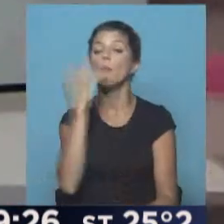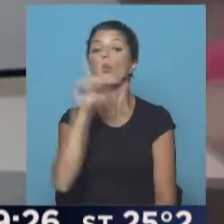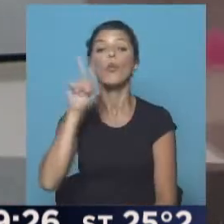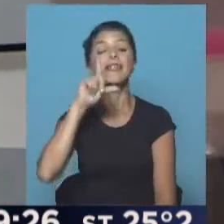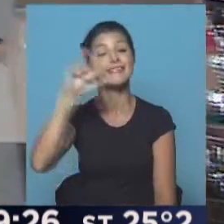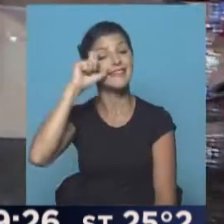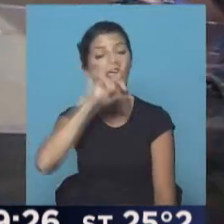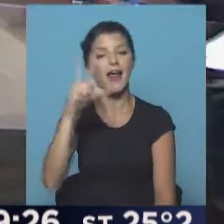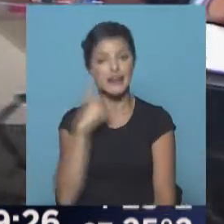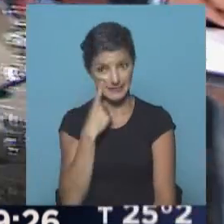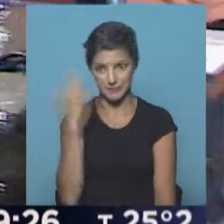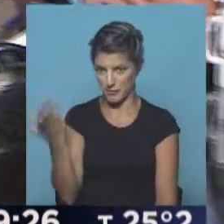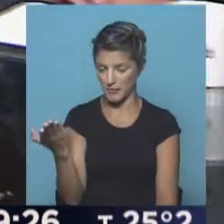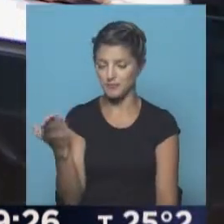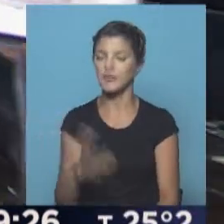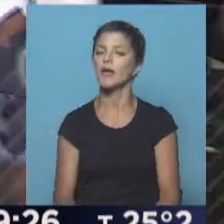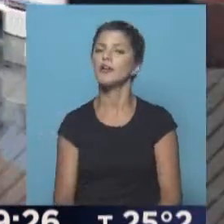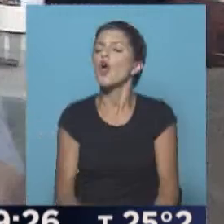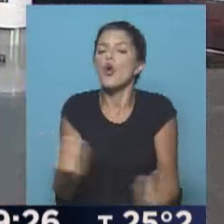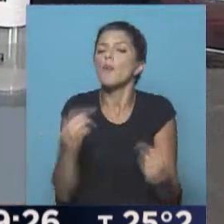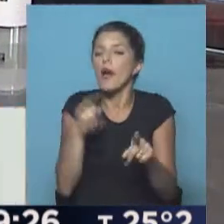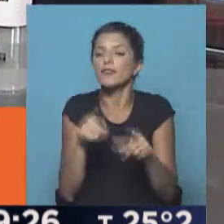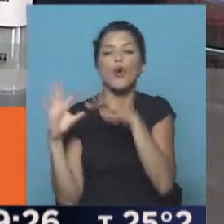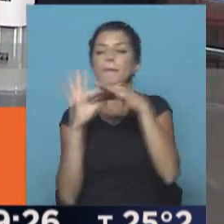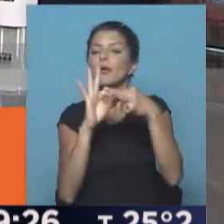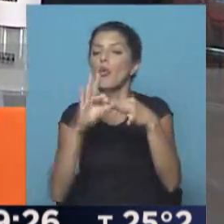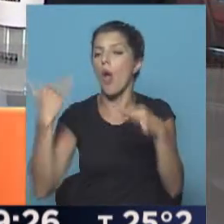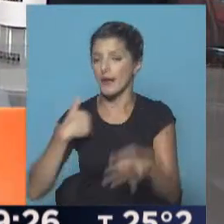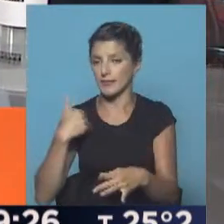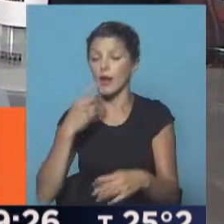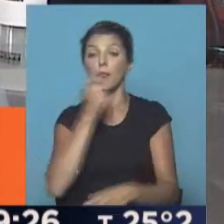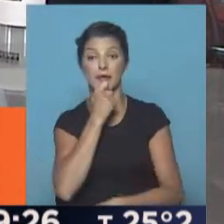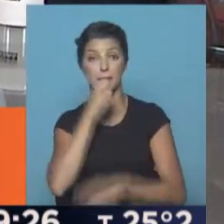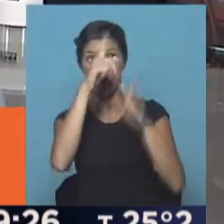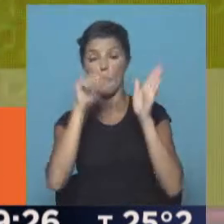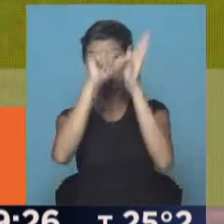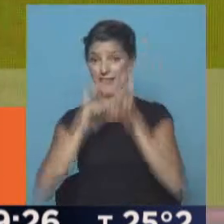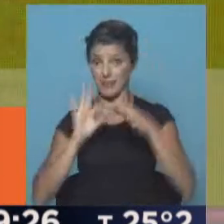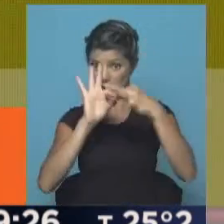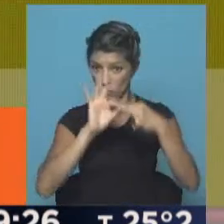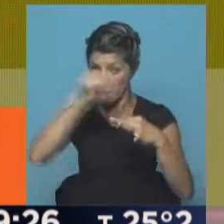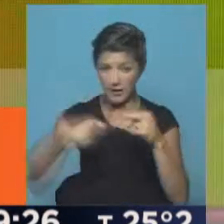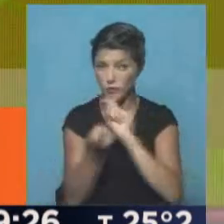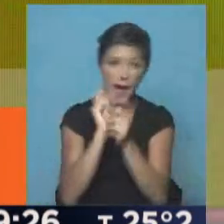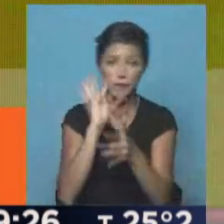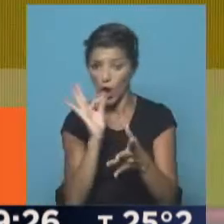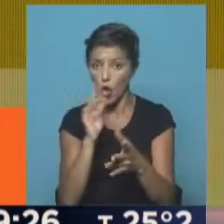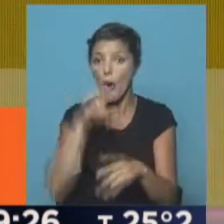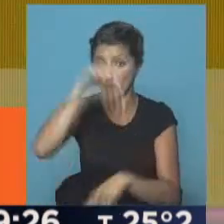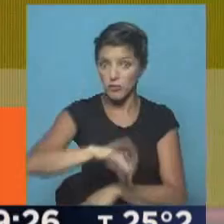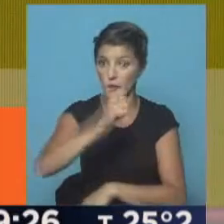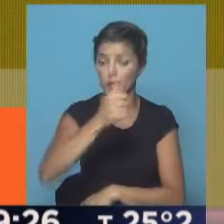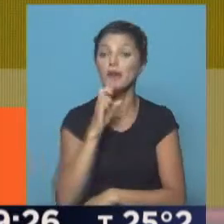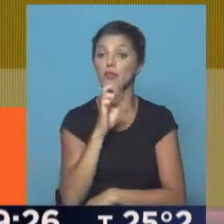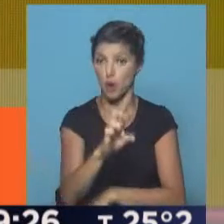pregunta ahora es cómo influye este triunfo de Trump en la Argentina y sobre todo en el vínculo entre Argentina y Estados Unidos. Bueno, es un vínculo entre los dos países